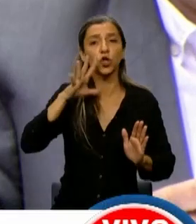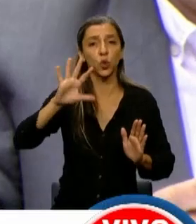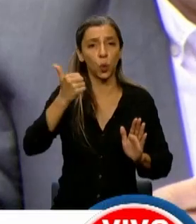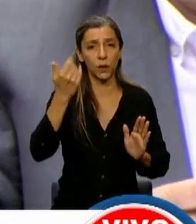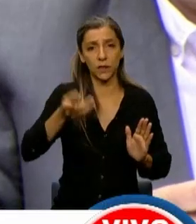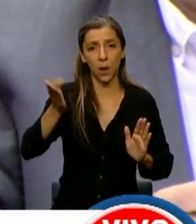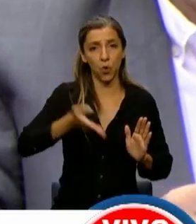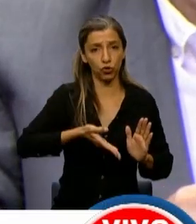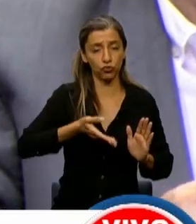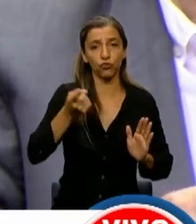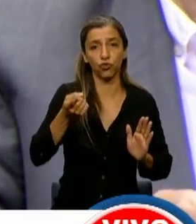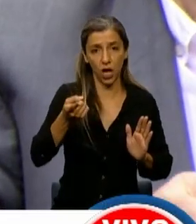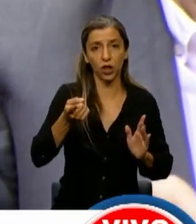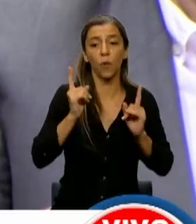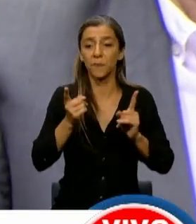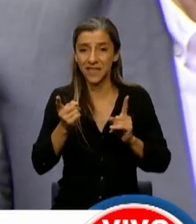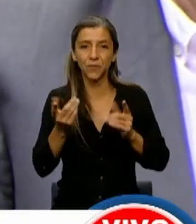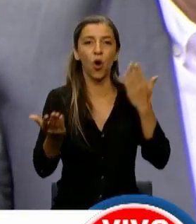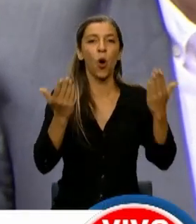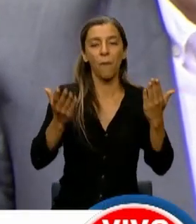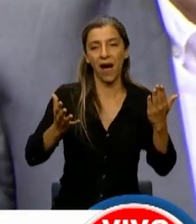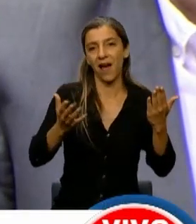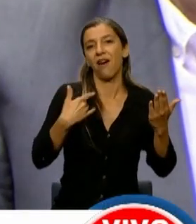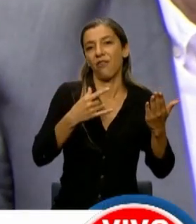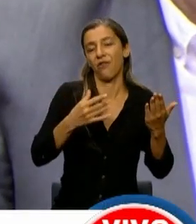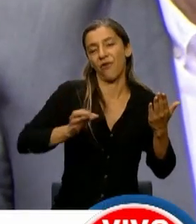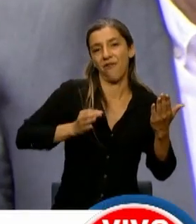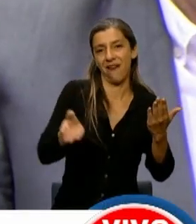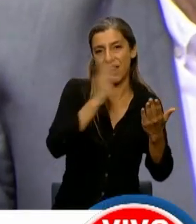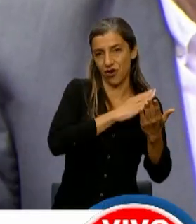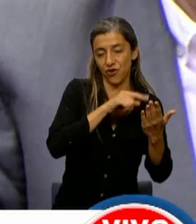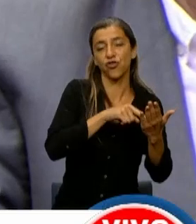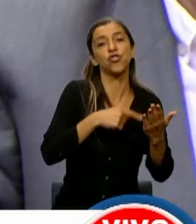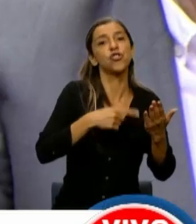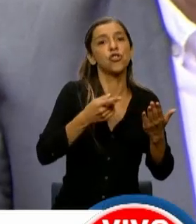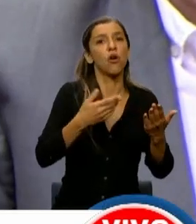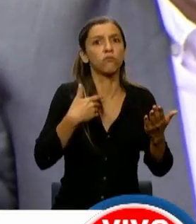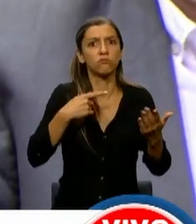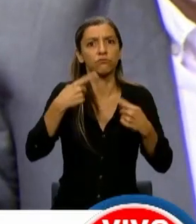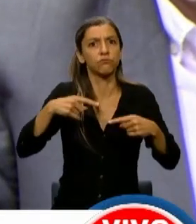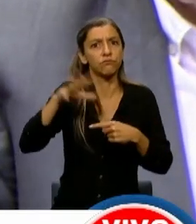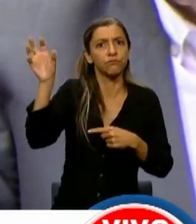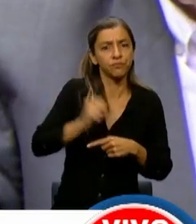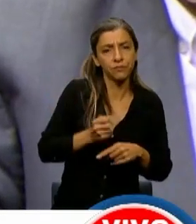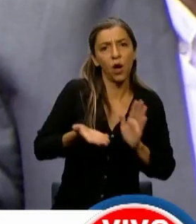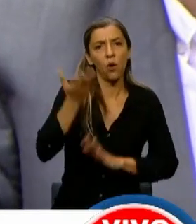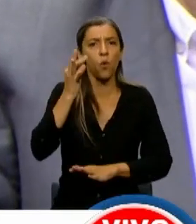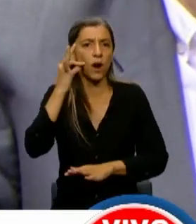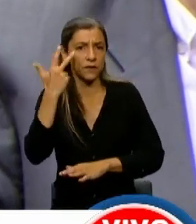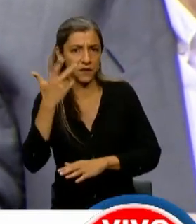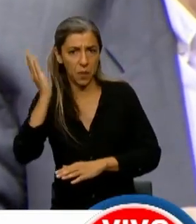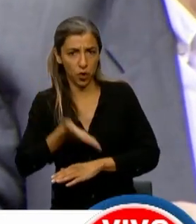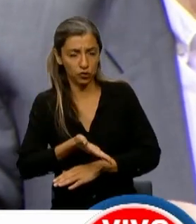56% frente al mismo mes del año anterior. Las importaciones aumentaron un 43%.